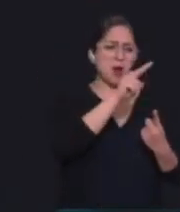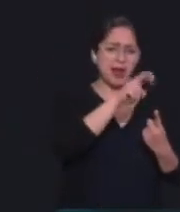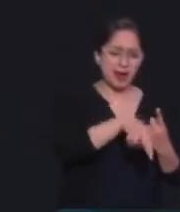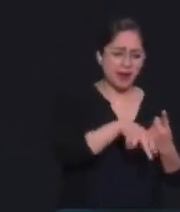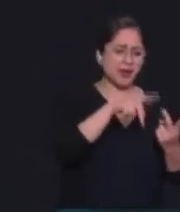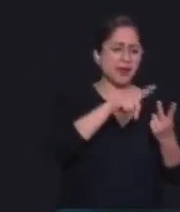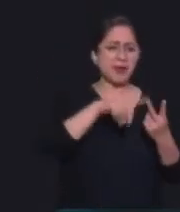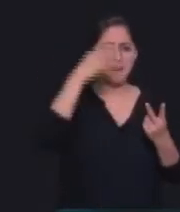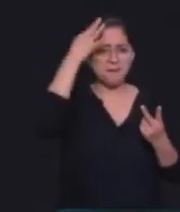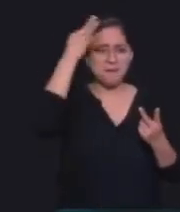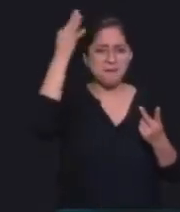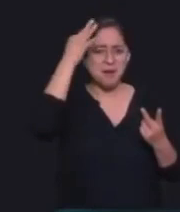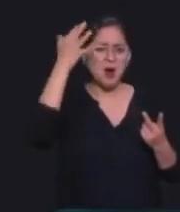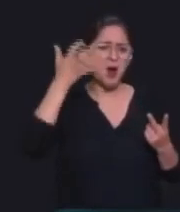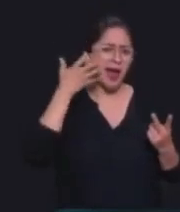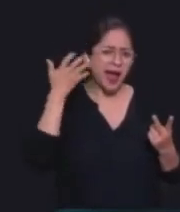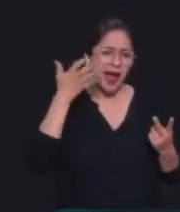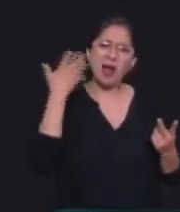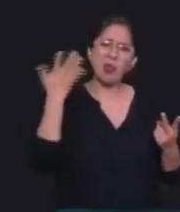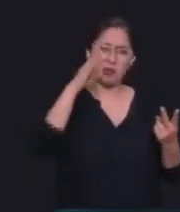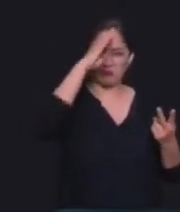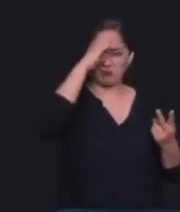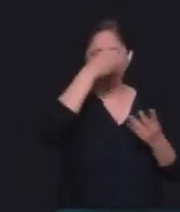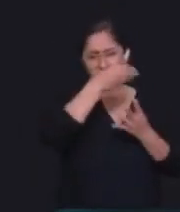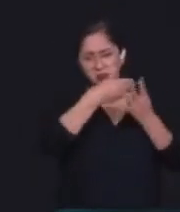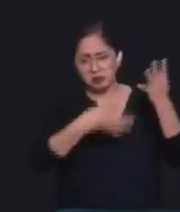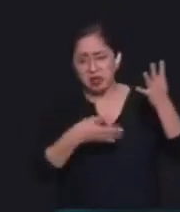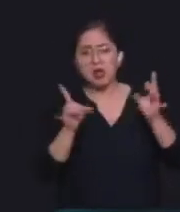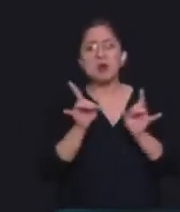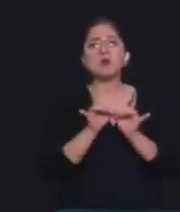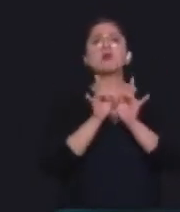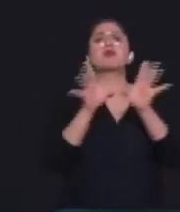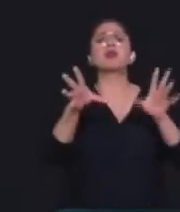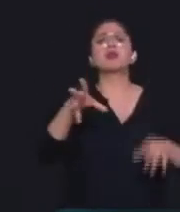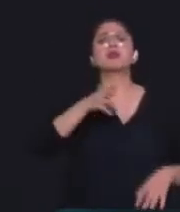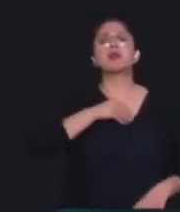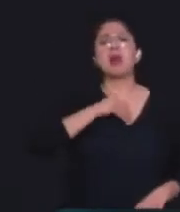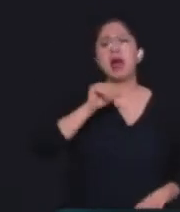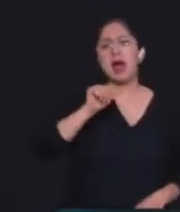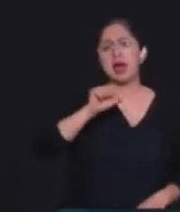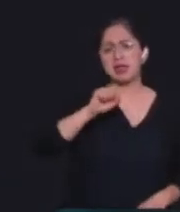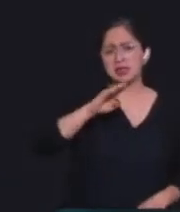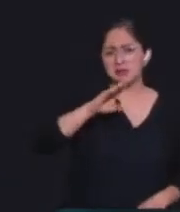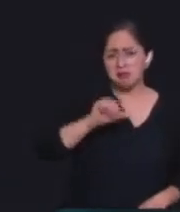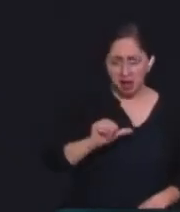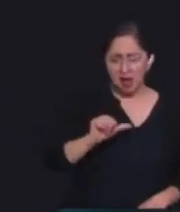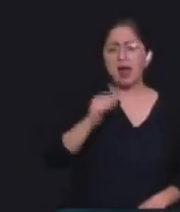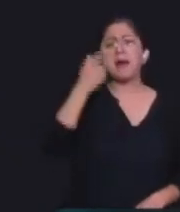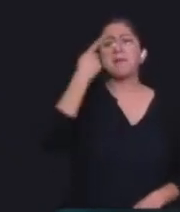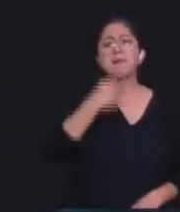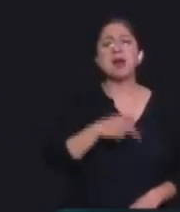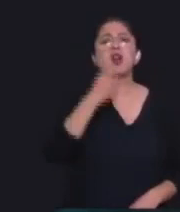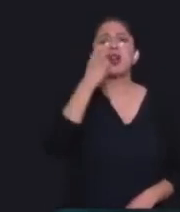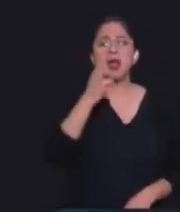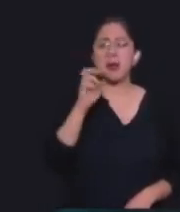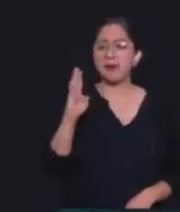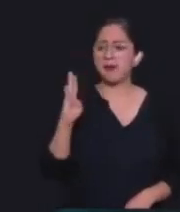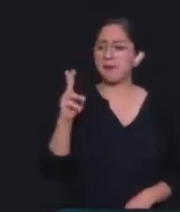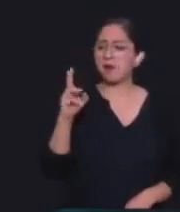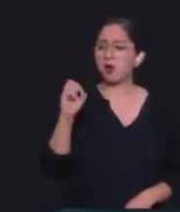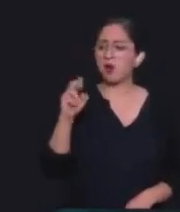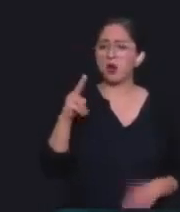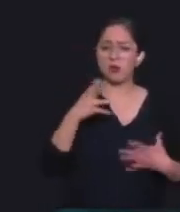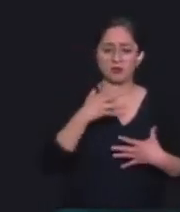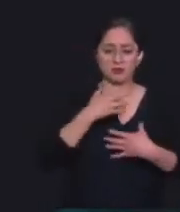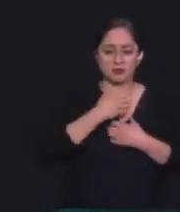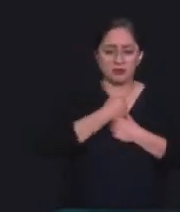de gato, pueden ser muchas cosas. Esos son los desencadenantes, pero eso genera una contracción de los bronquios y por eso se oye ese